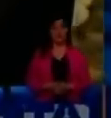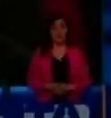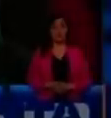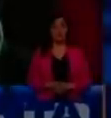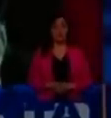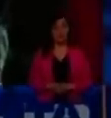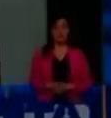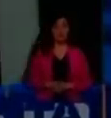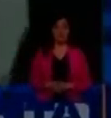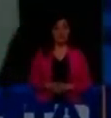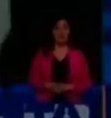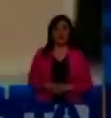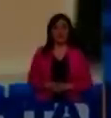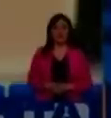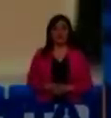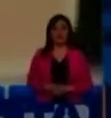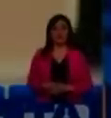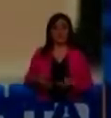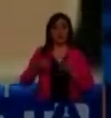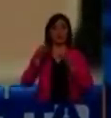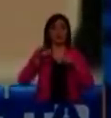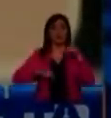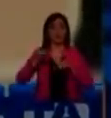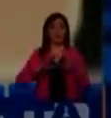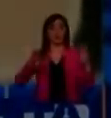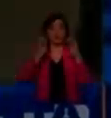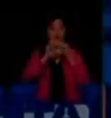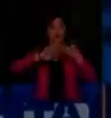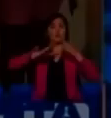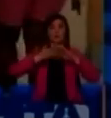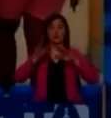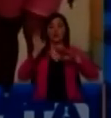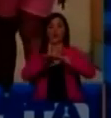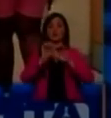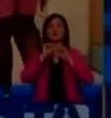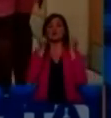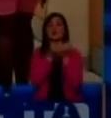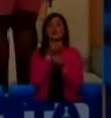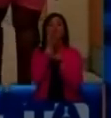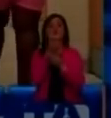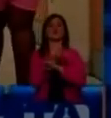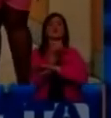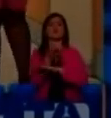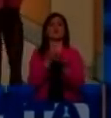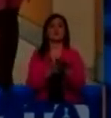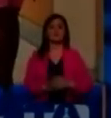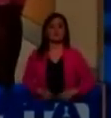estos ataques con ácido que van aumentando? ¿Qué le dirías tú a la comunidad ecuatoriana, a la sociedad en este